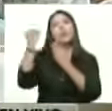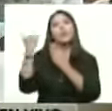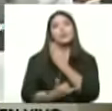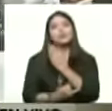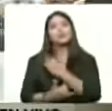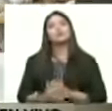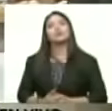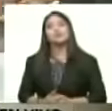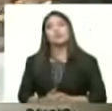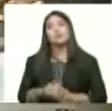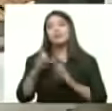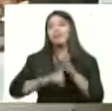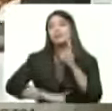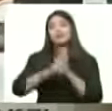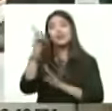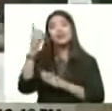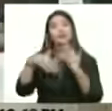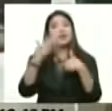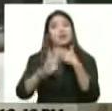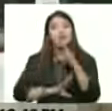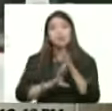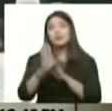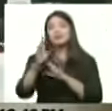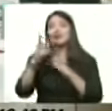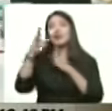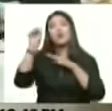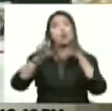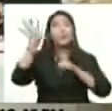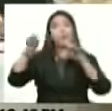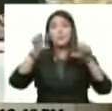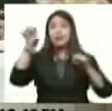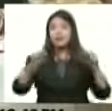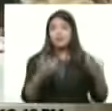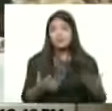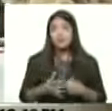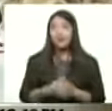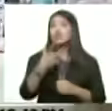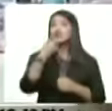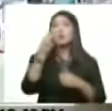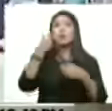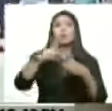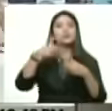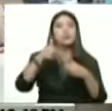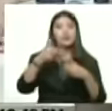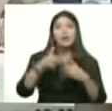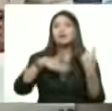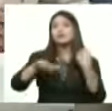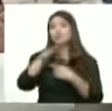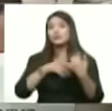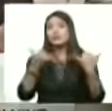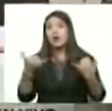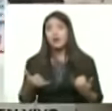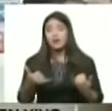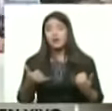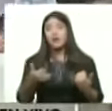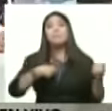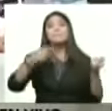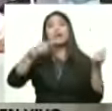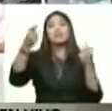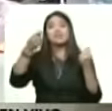de desarrollo y crecimiento de las exportaciones no petroleras para la coyuntura y para el